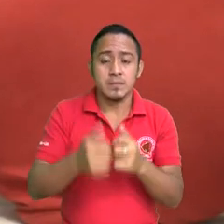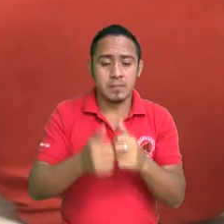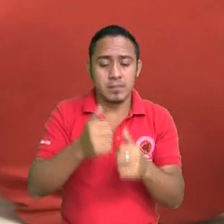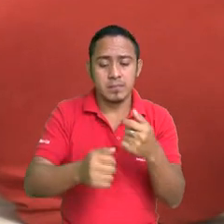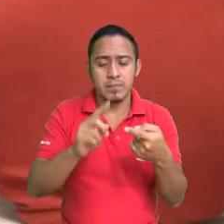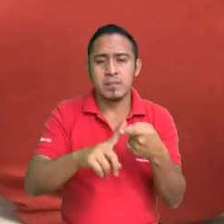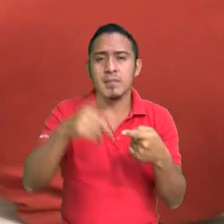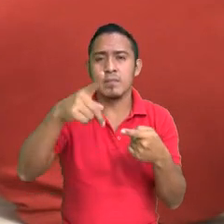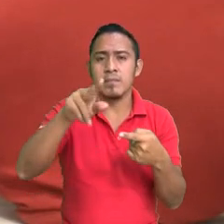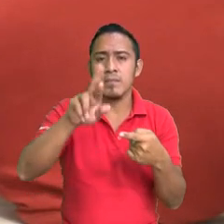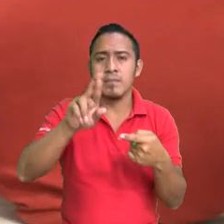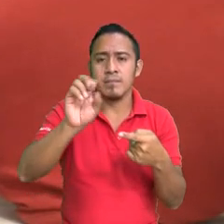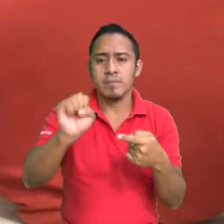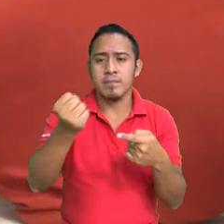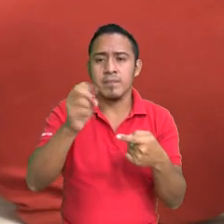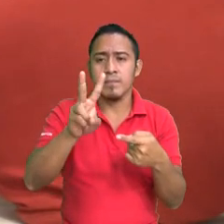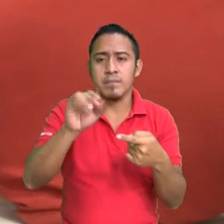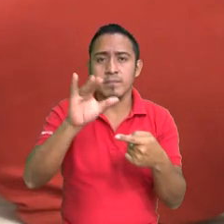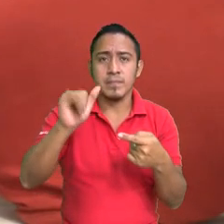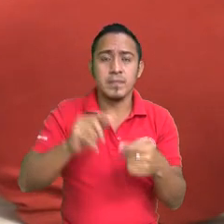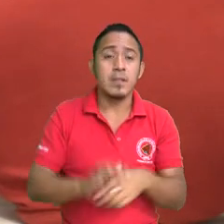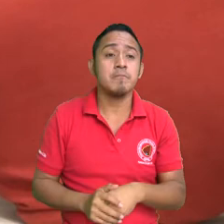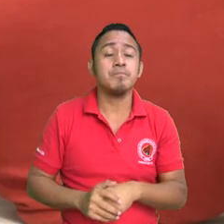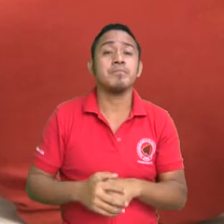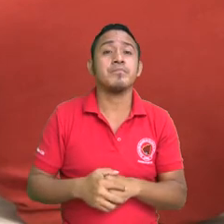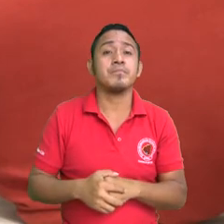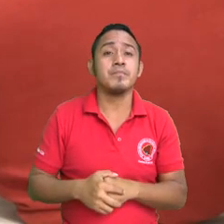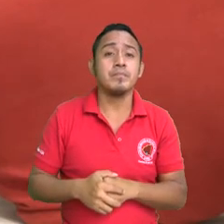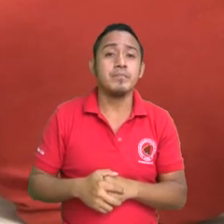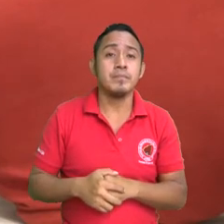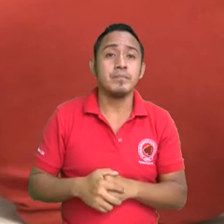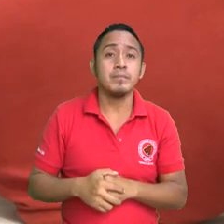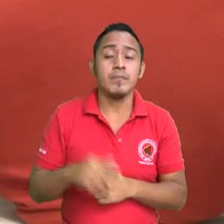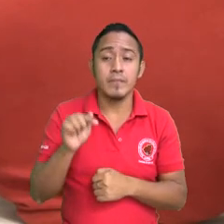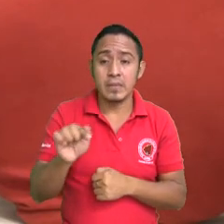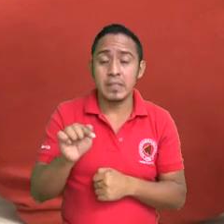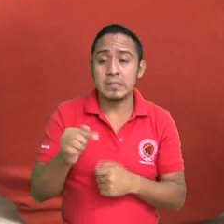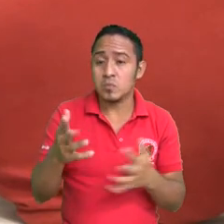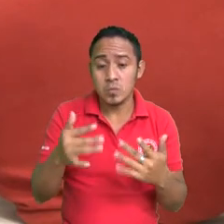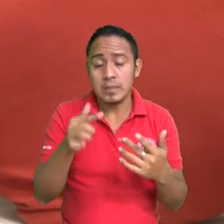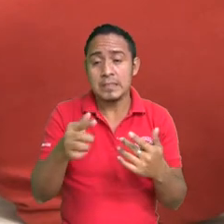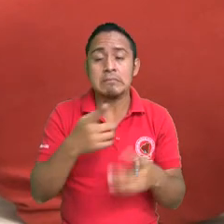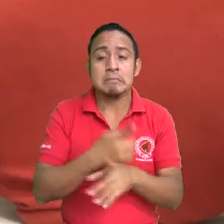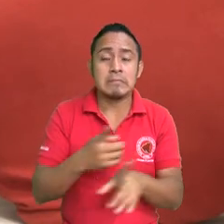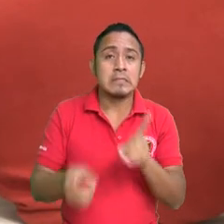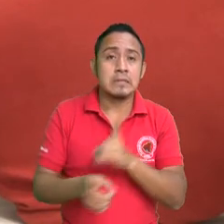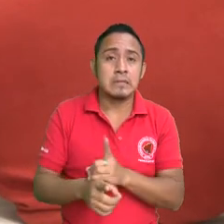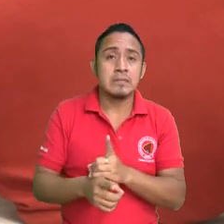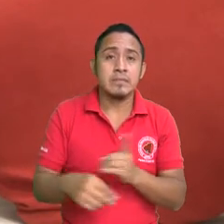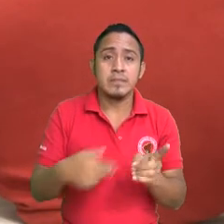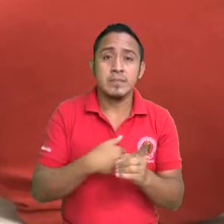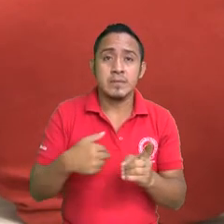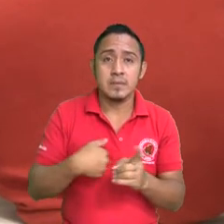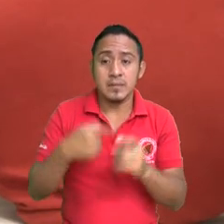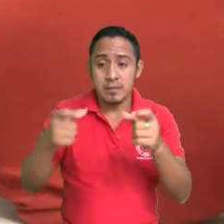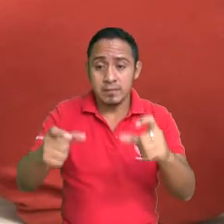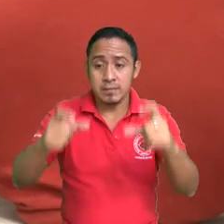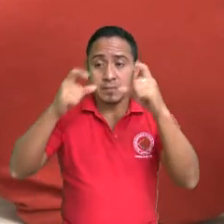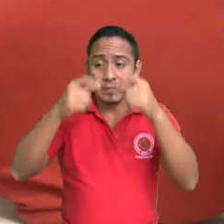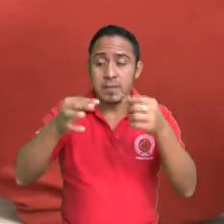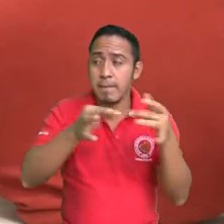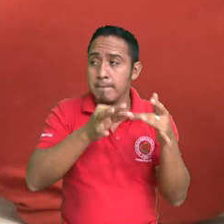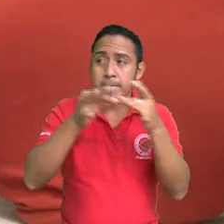presbicia más de 40 años. En el caso de que no contemos y tenga que hacerse el paciente un lente